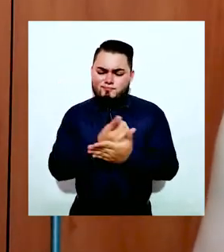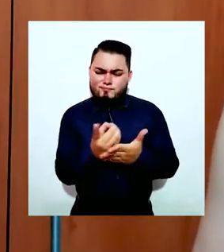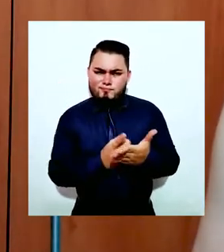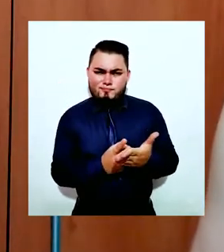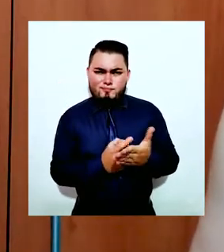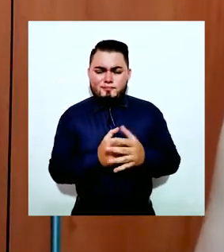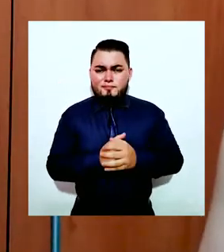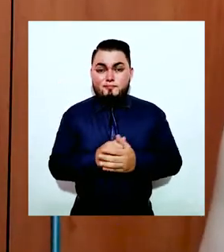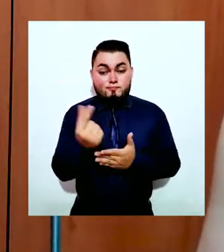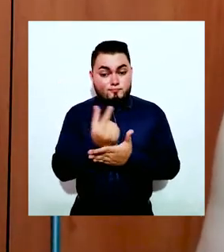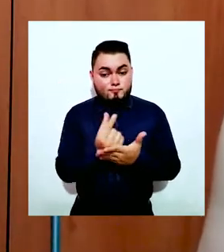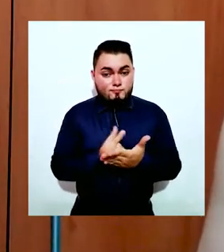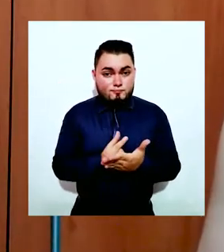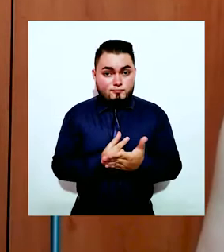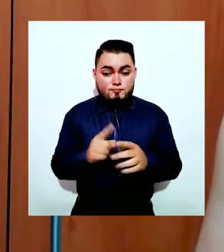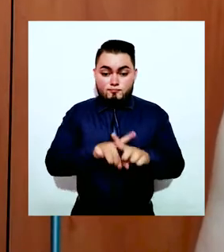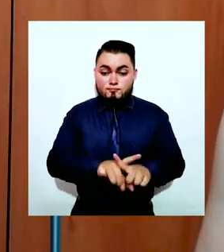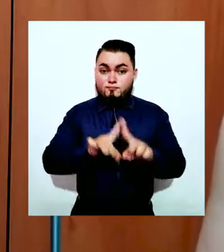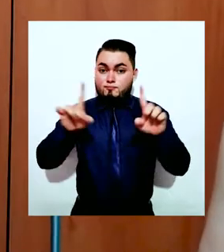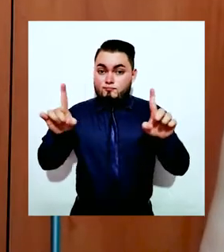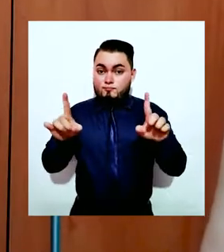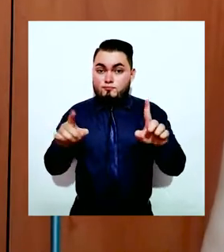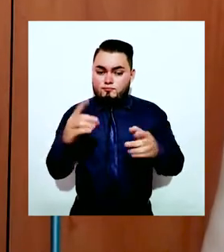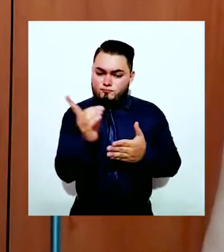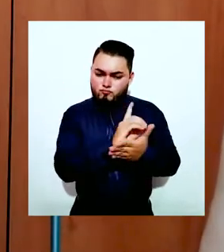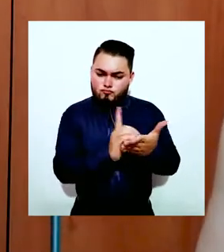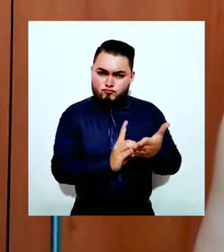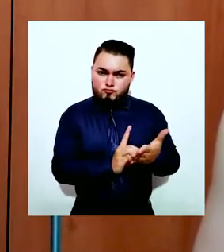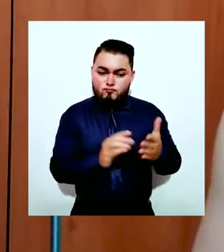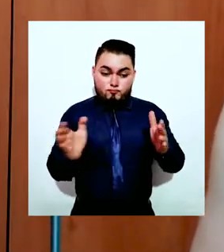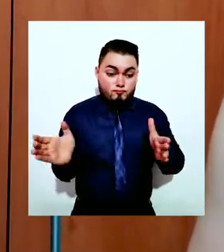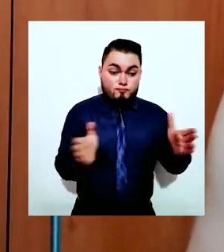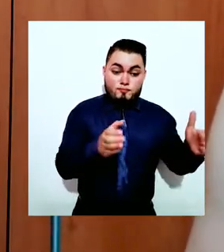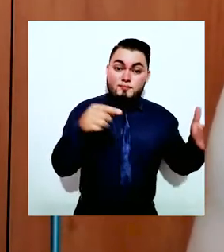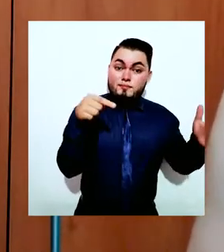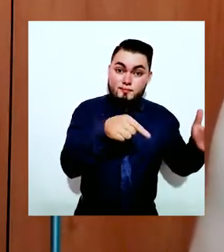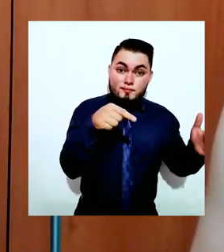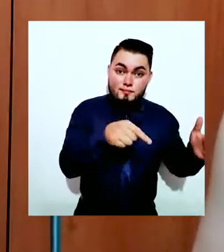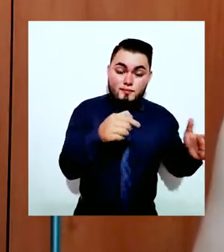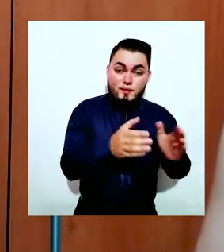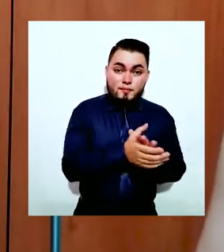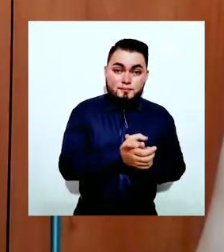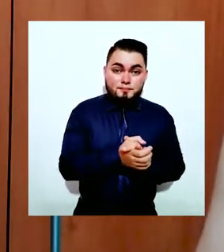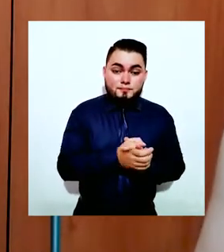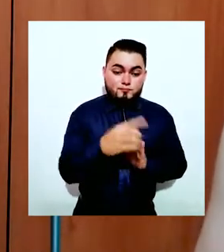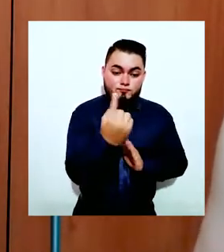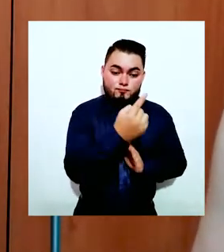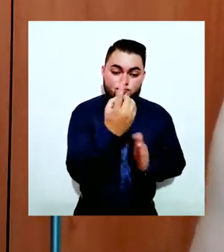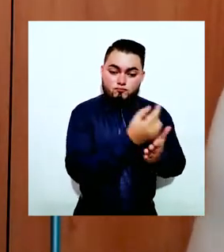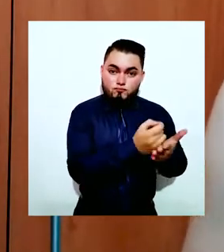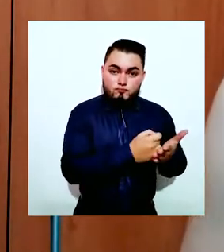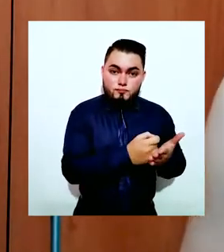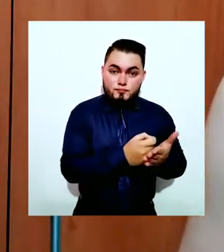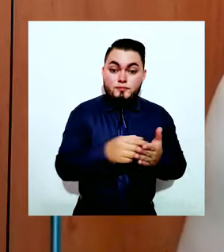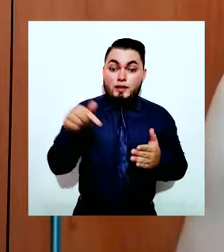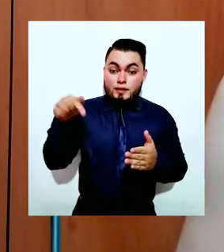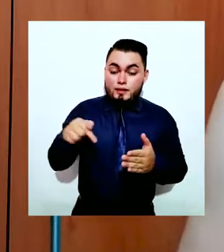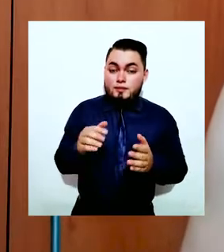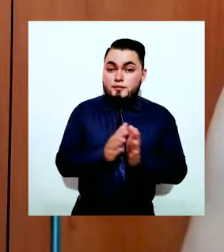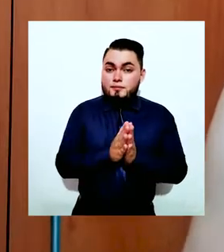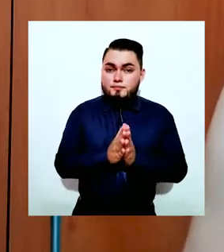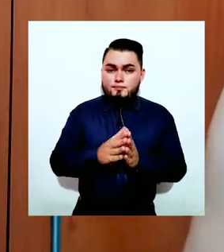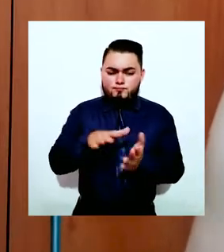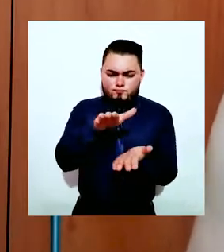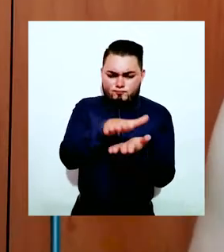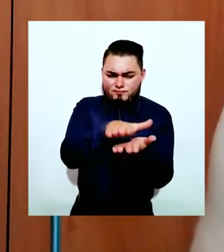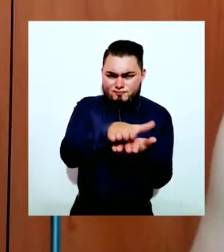gráfica, que a diferencia de la pintura, donde se hace una pieza única, en la obra gráfica se crea una plantilla o